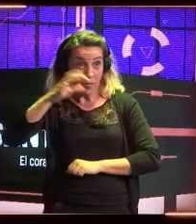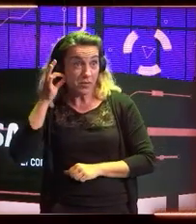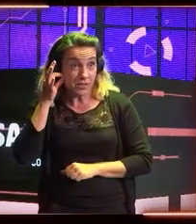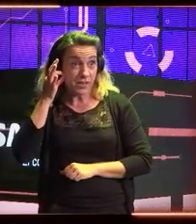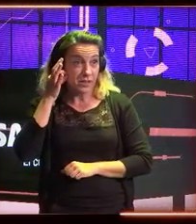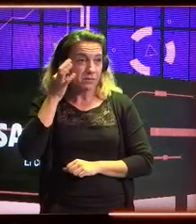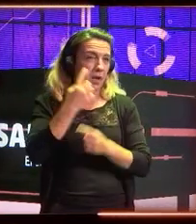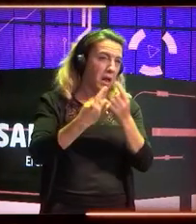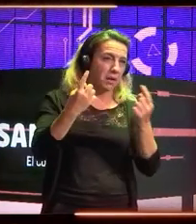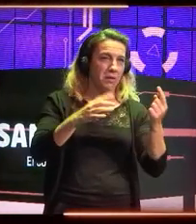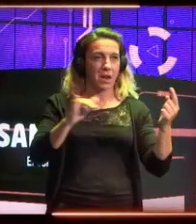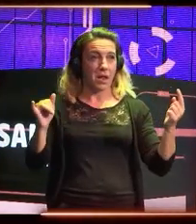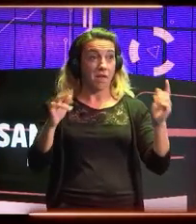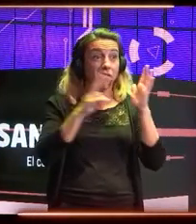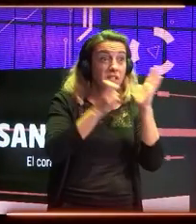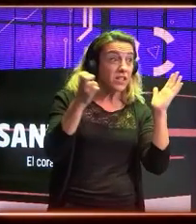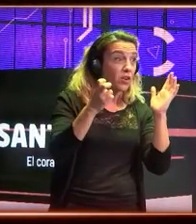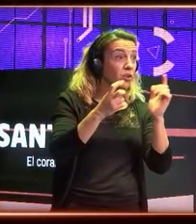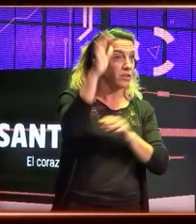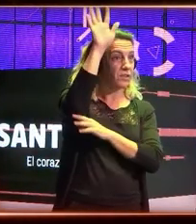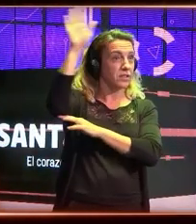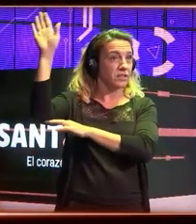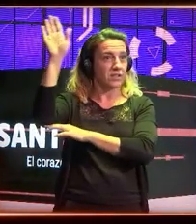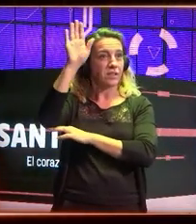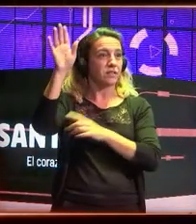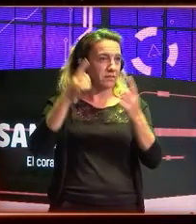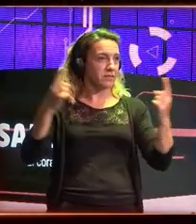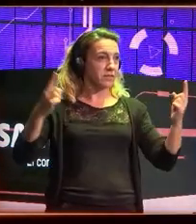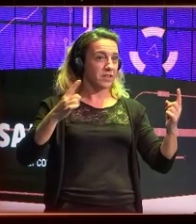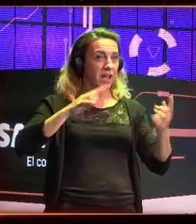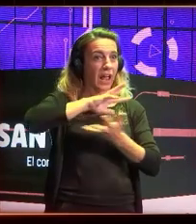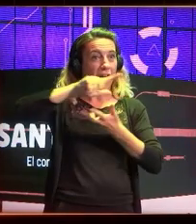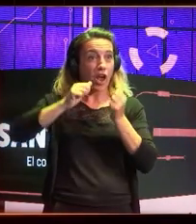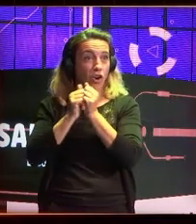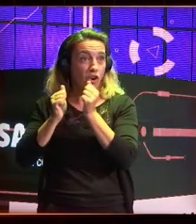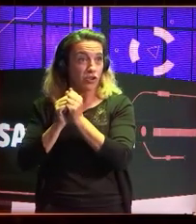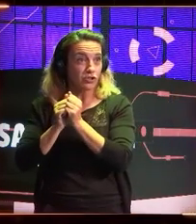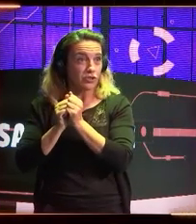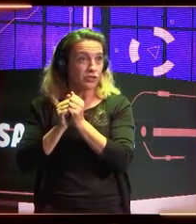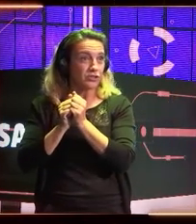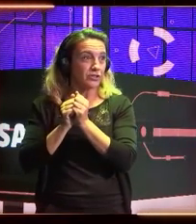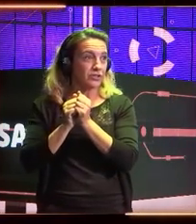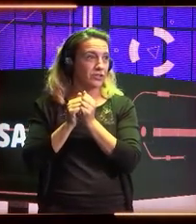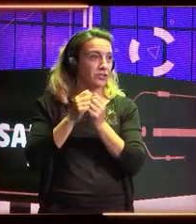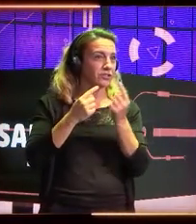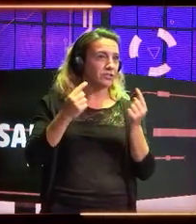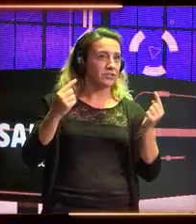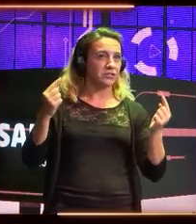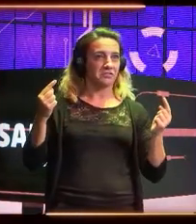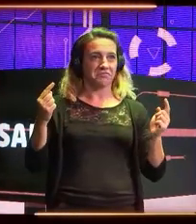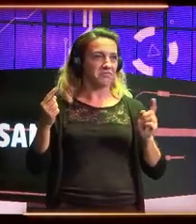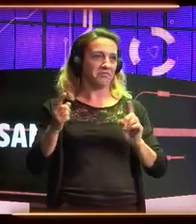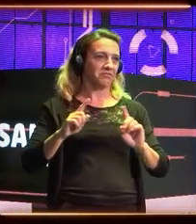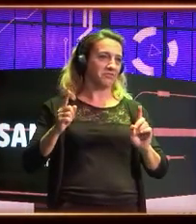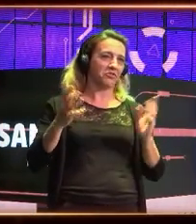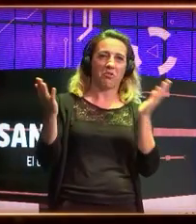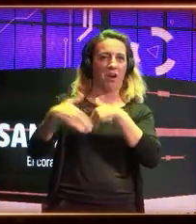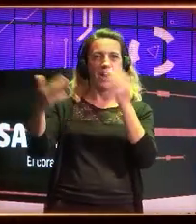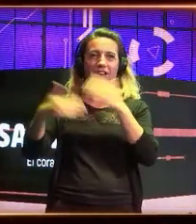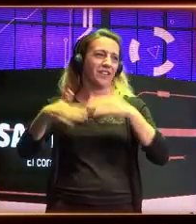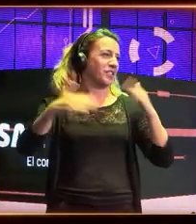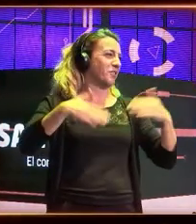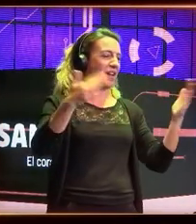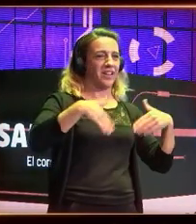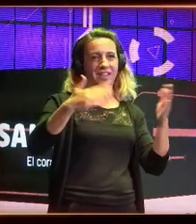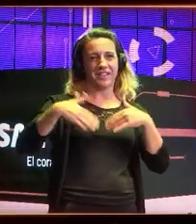Sí hay un par de ellos físicos han venido físicos físicas Sí sí geólogos Se confirma que no existen los geólogos es